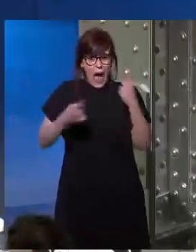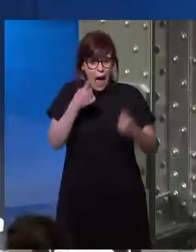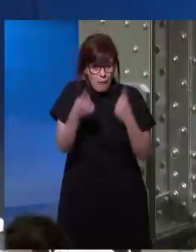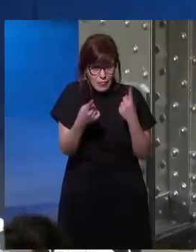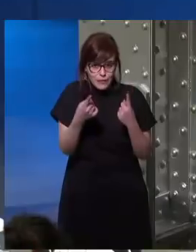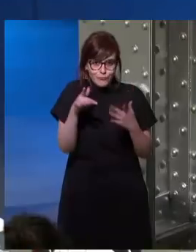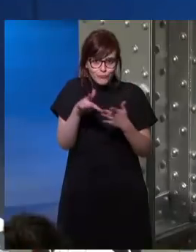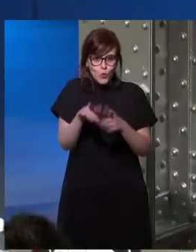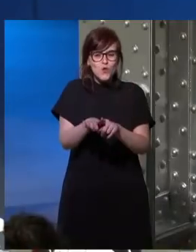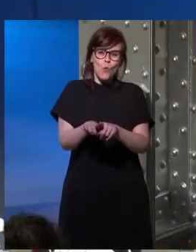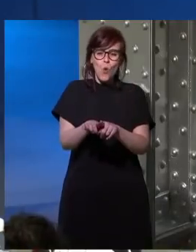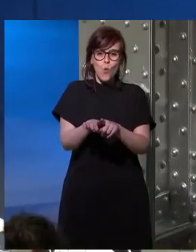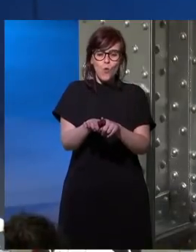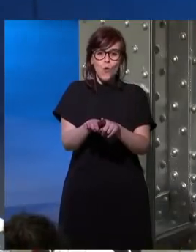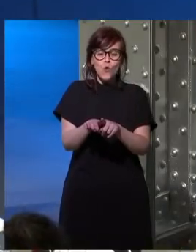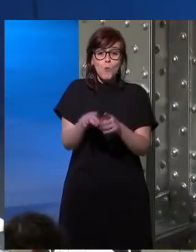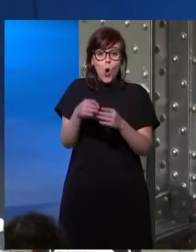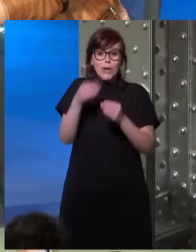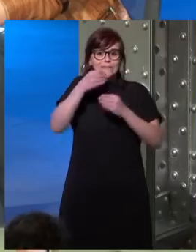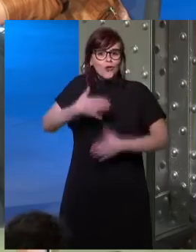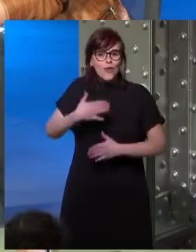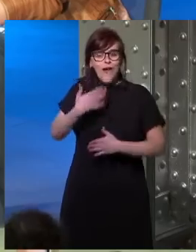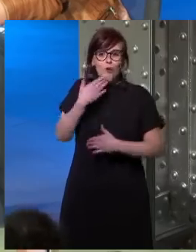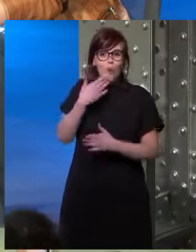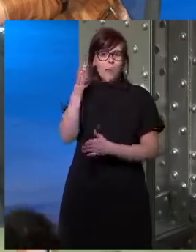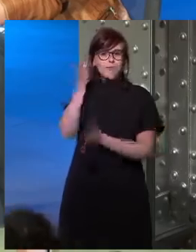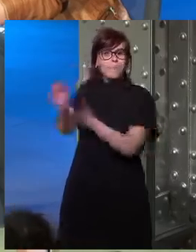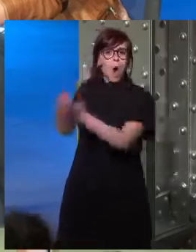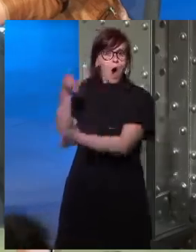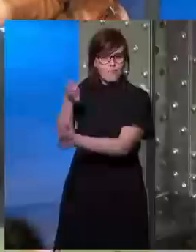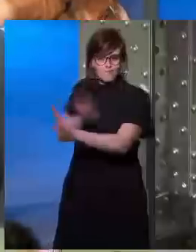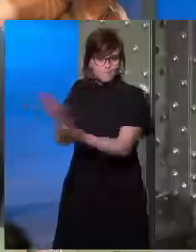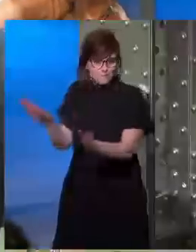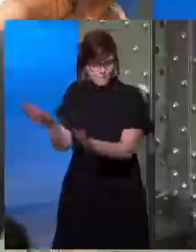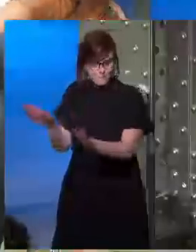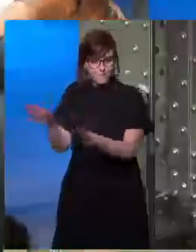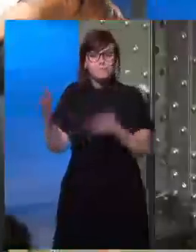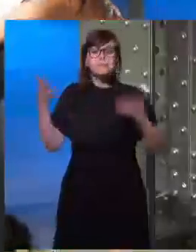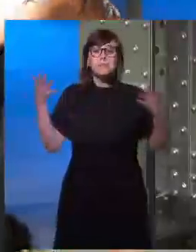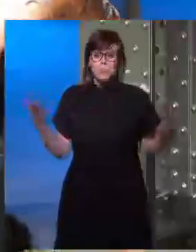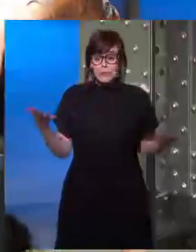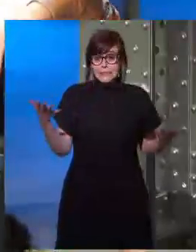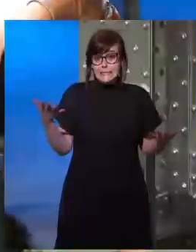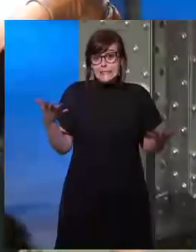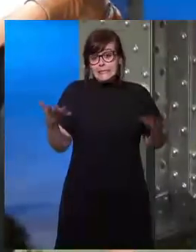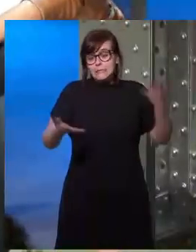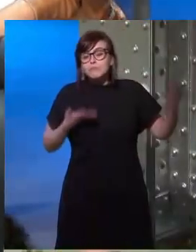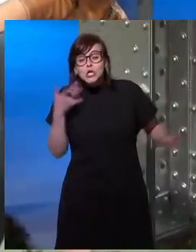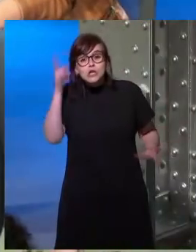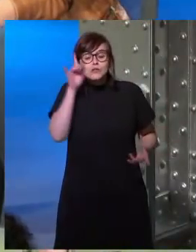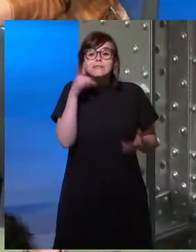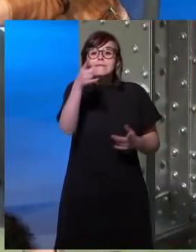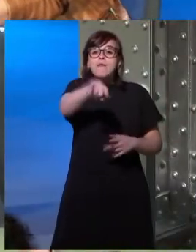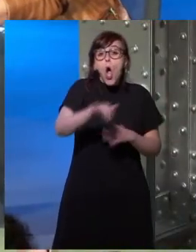borradas voluntariamente, ¿no?, de la historia. Así que bueno, pues probablemente, no sé si han tenido ocasión